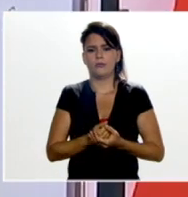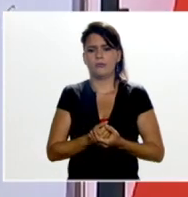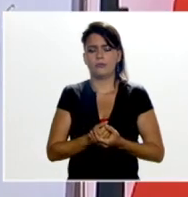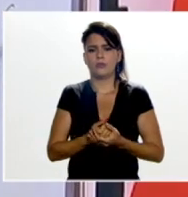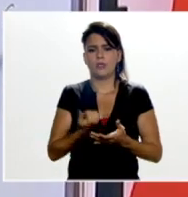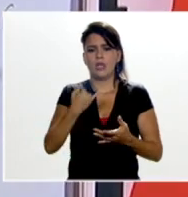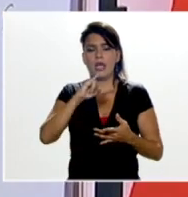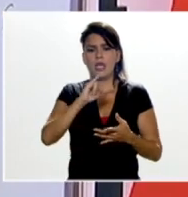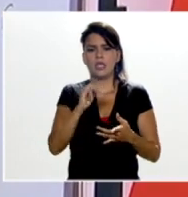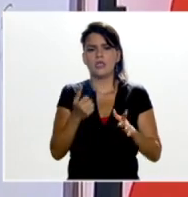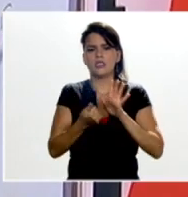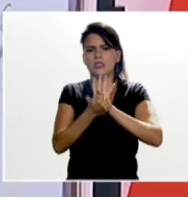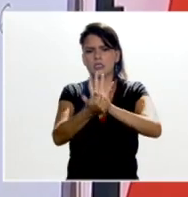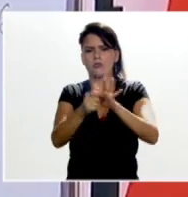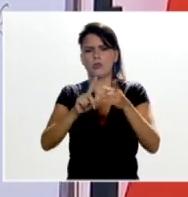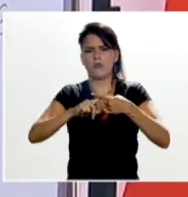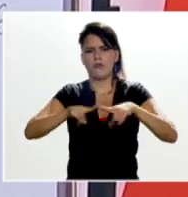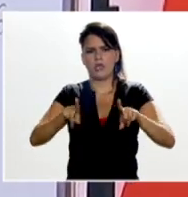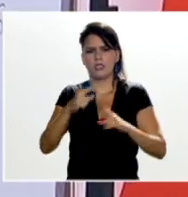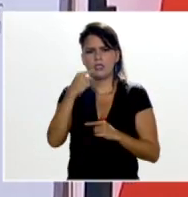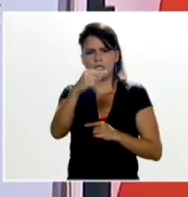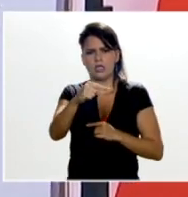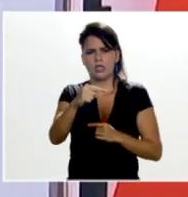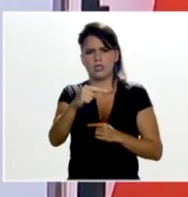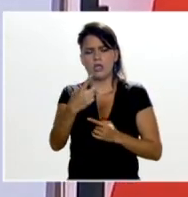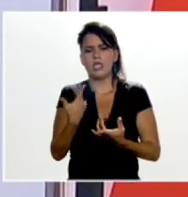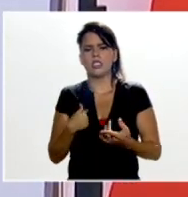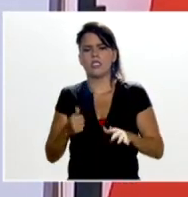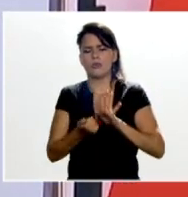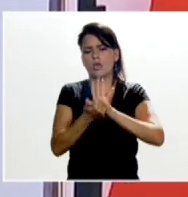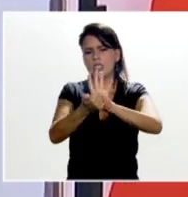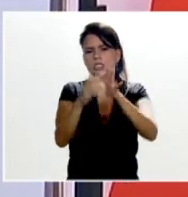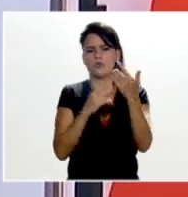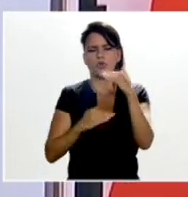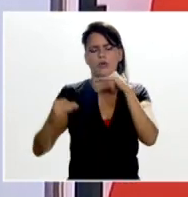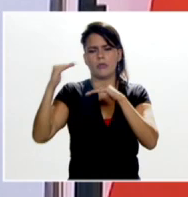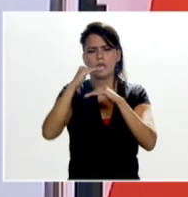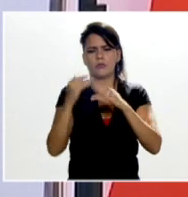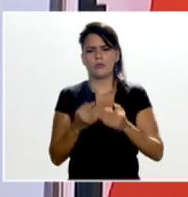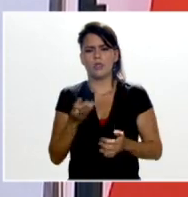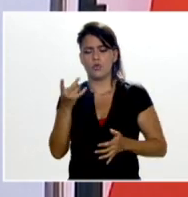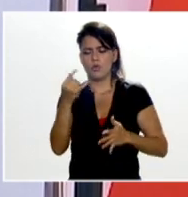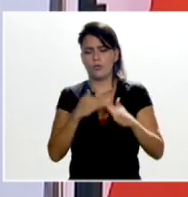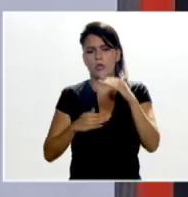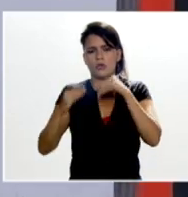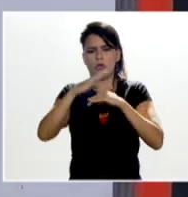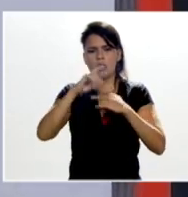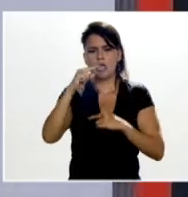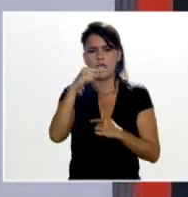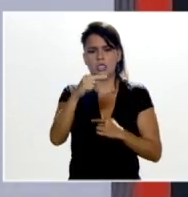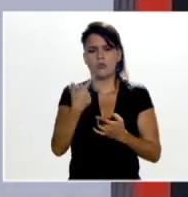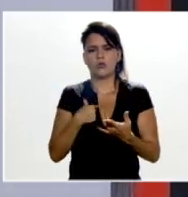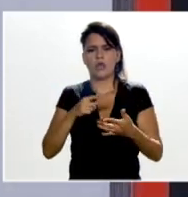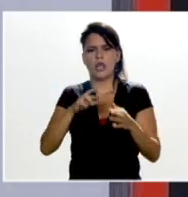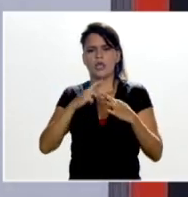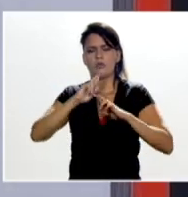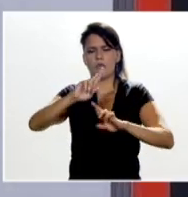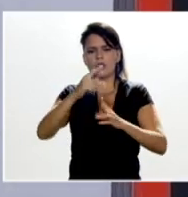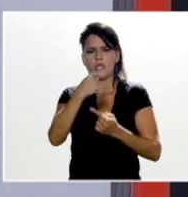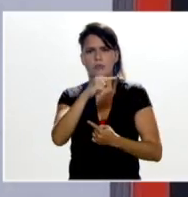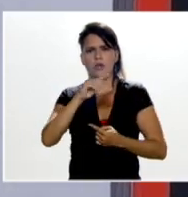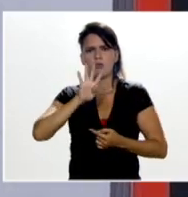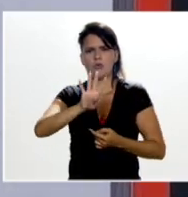Aquí, signos distintos se restan y se coloca el signo del mayor. El mayor es negativo, entonces la respuesta da menos